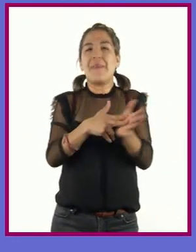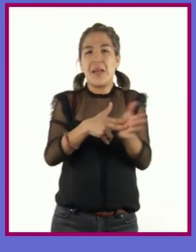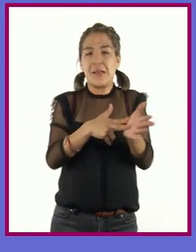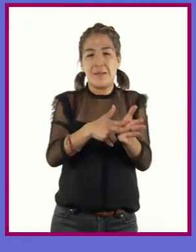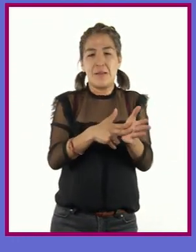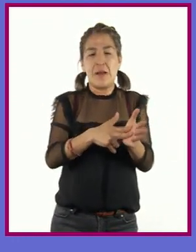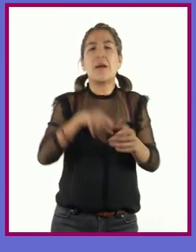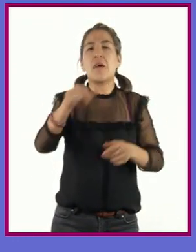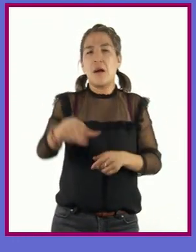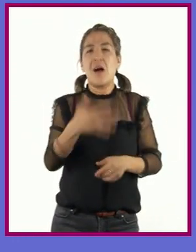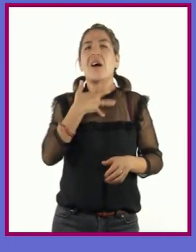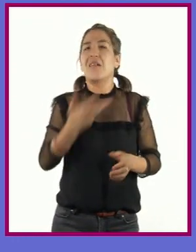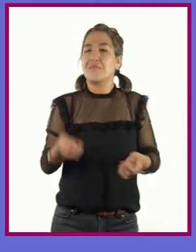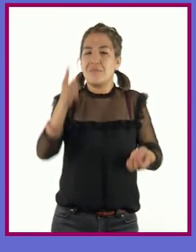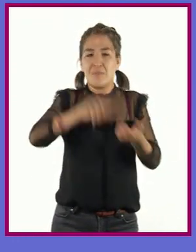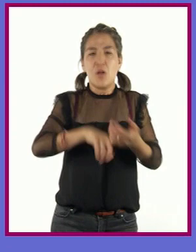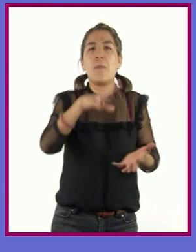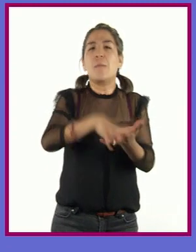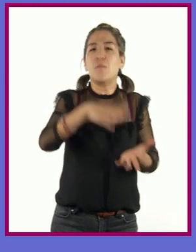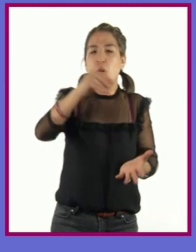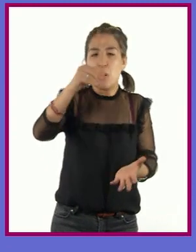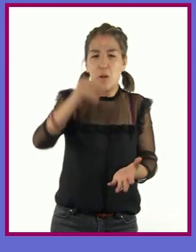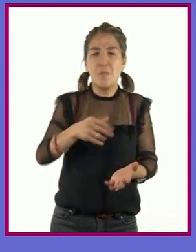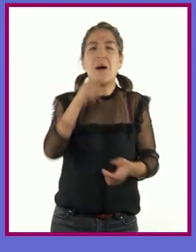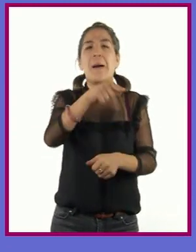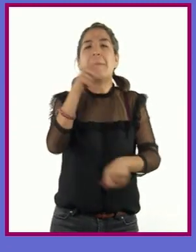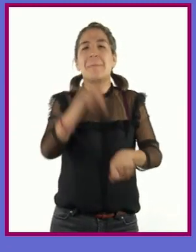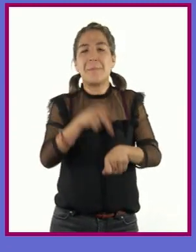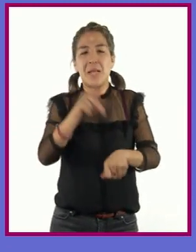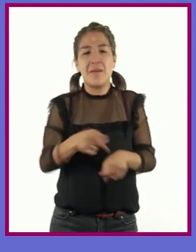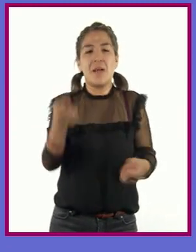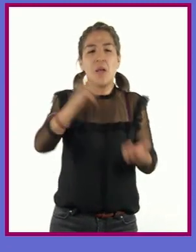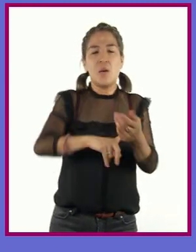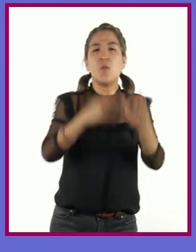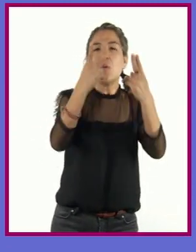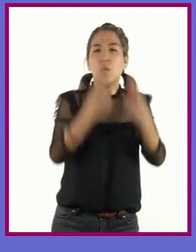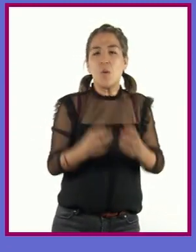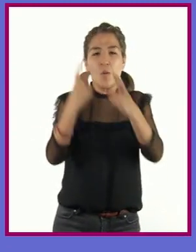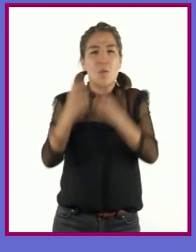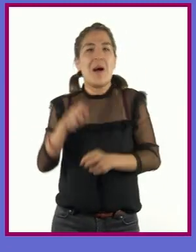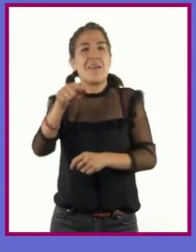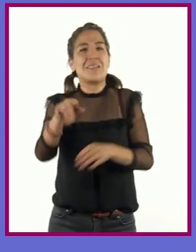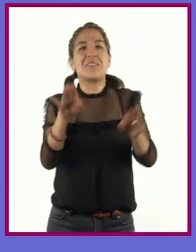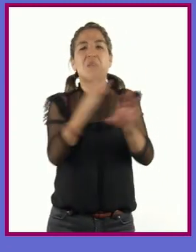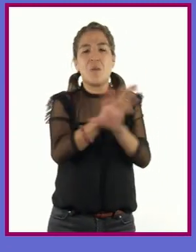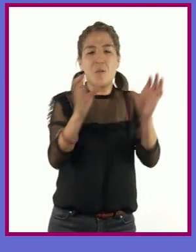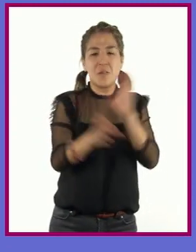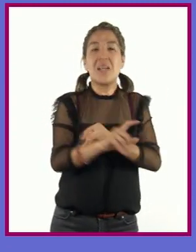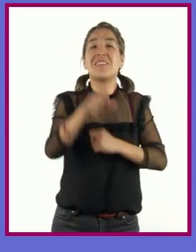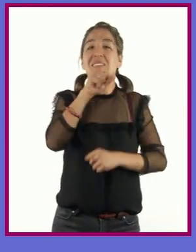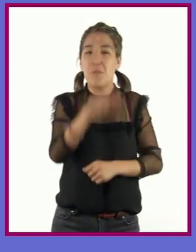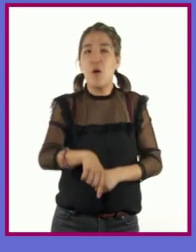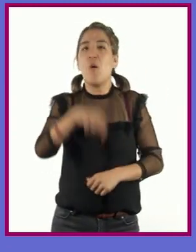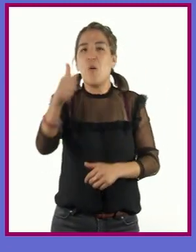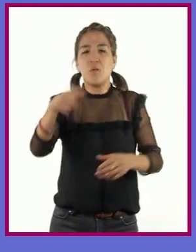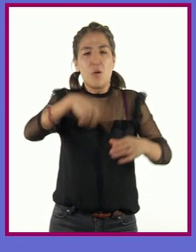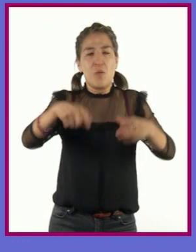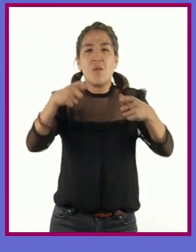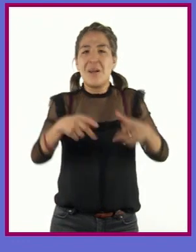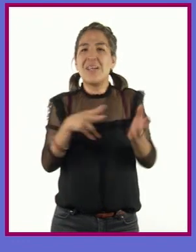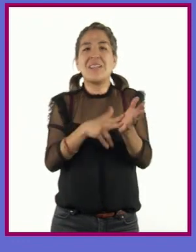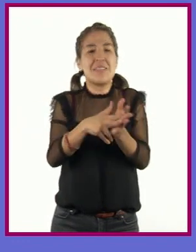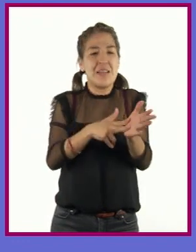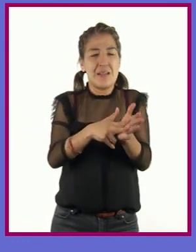hoyo negro atrae todo: polvo, succiona piedras y absorbe todo cuanto se encuentra en su camino. Incluso otros hoyos negros como el